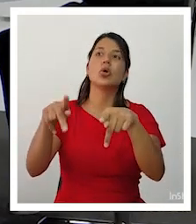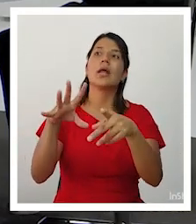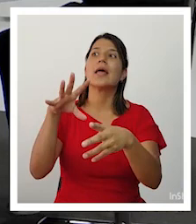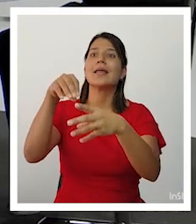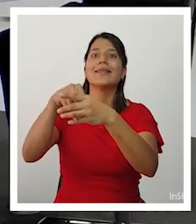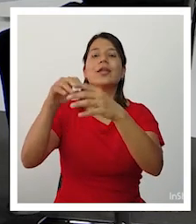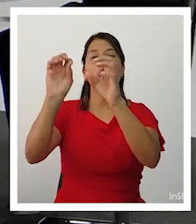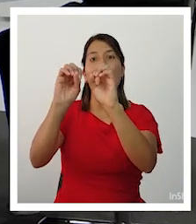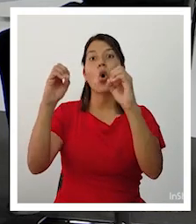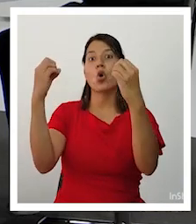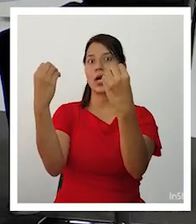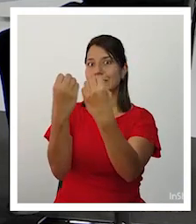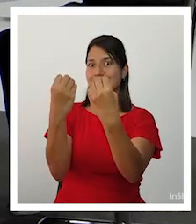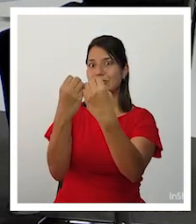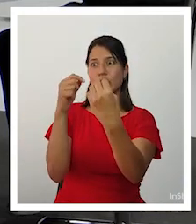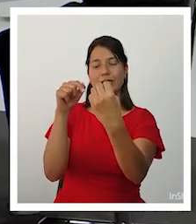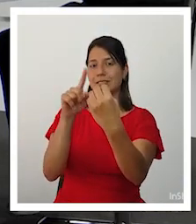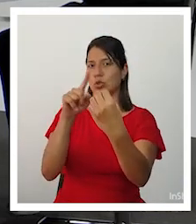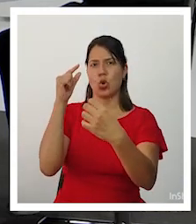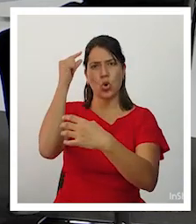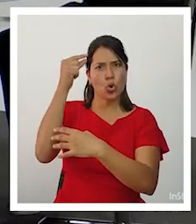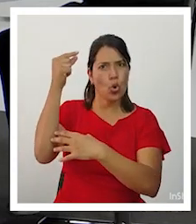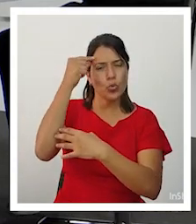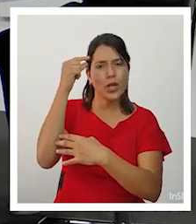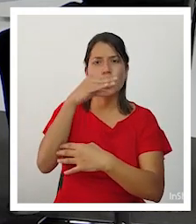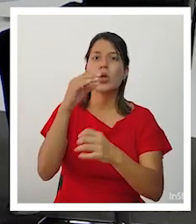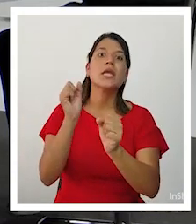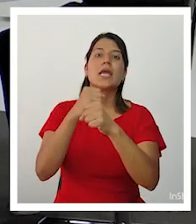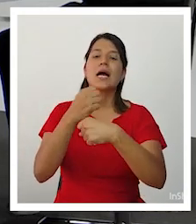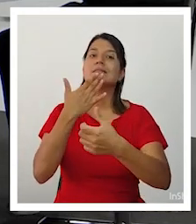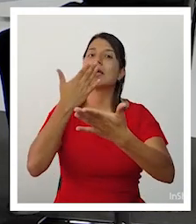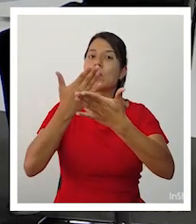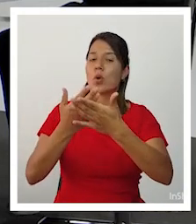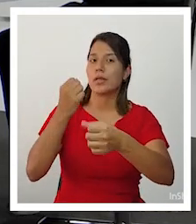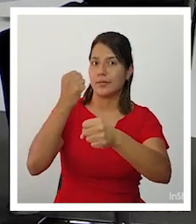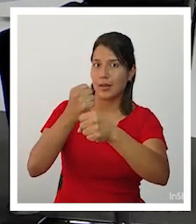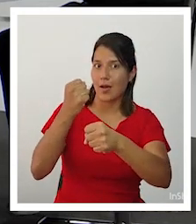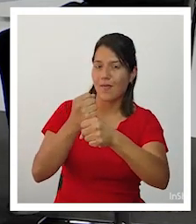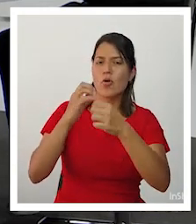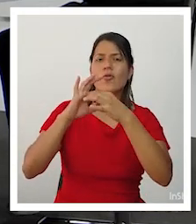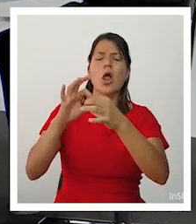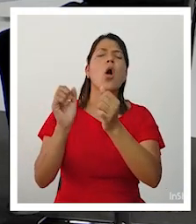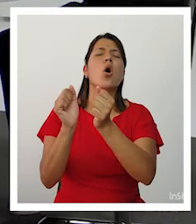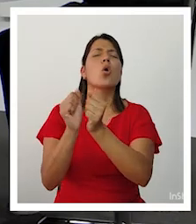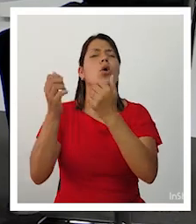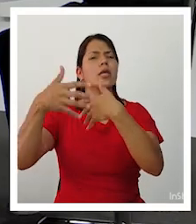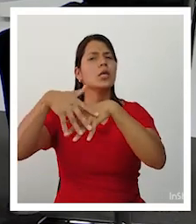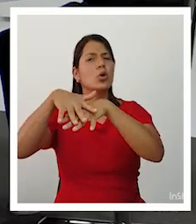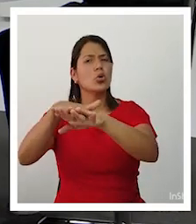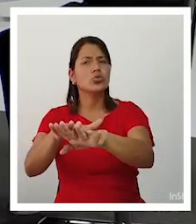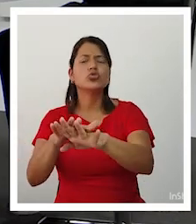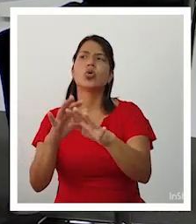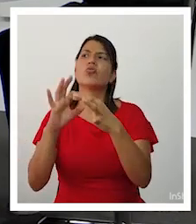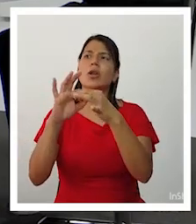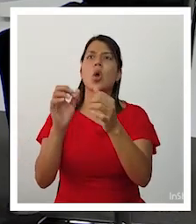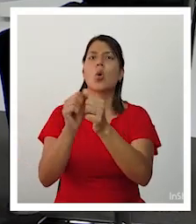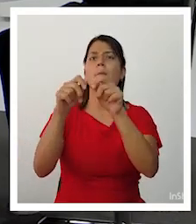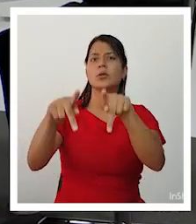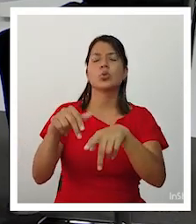organizaciones no gubernamentales que están haciendo muy buen trabajo en términos de inclusión, en términos de personas adultos